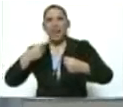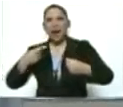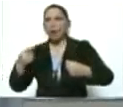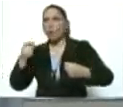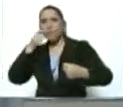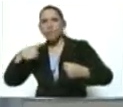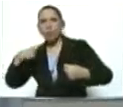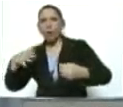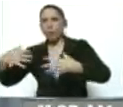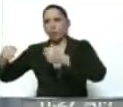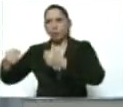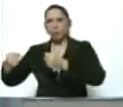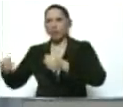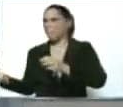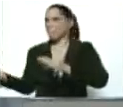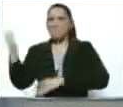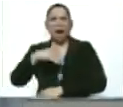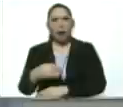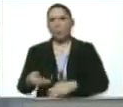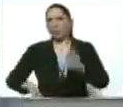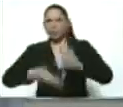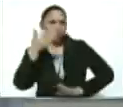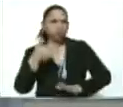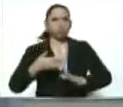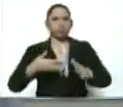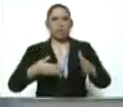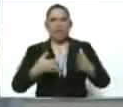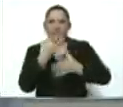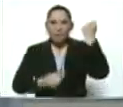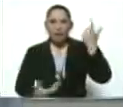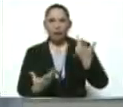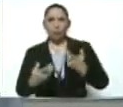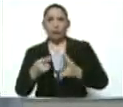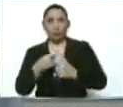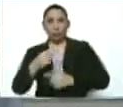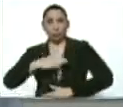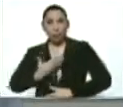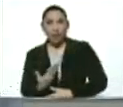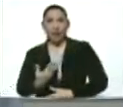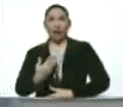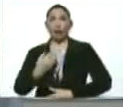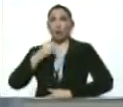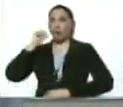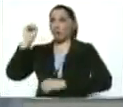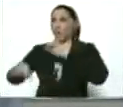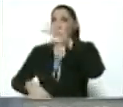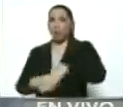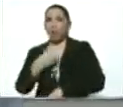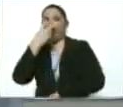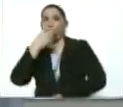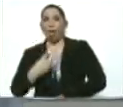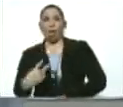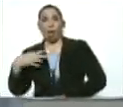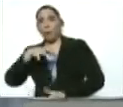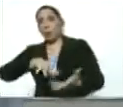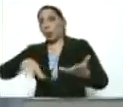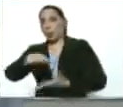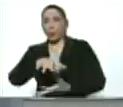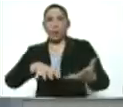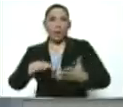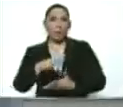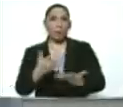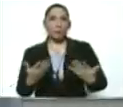a querer traspasar la cerca principal. Ahí pudieron haberse lanzado gases lacrimógenos, pudieron haberse contenido